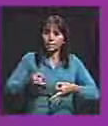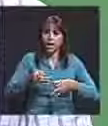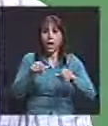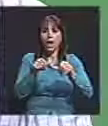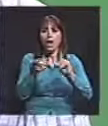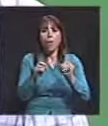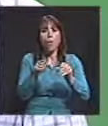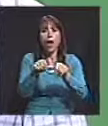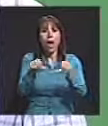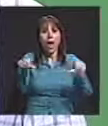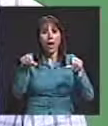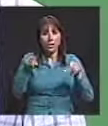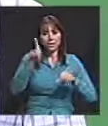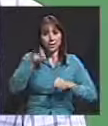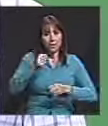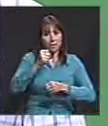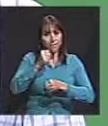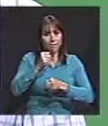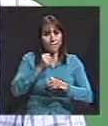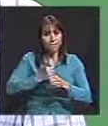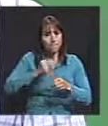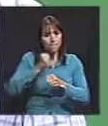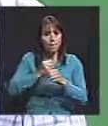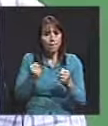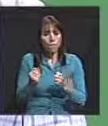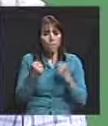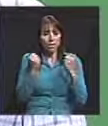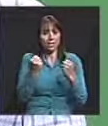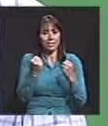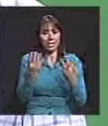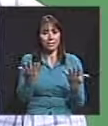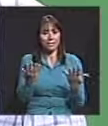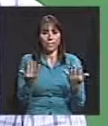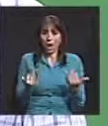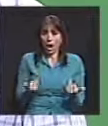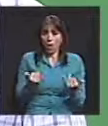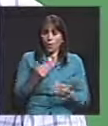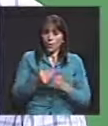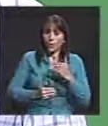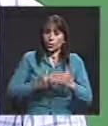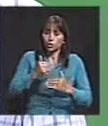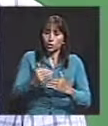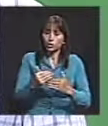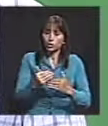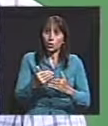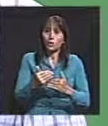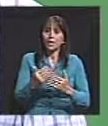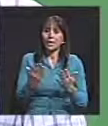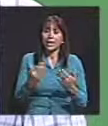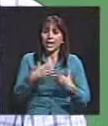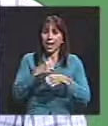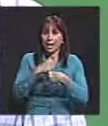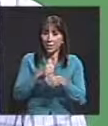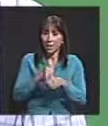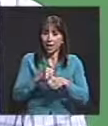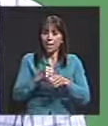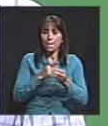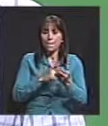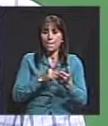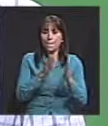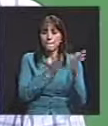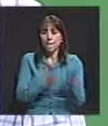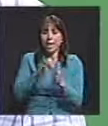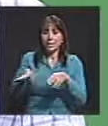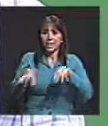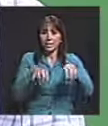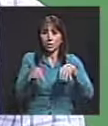que fortalecer las acciones. Se está en el proceso de implementación, de elaboración del plan de acción de la política